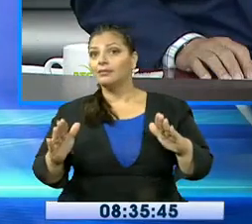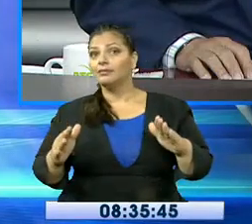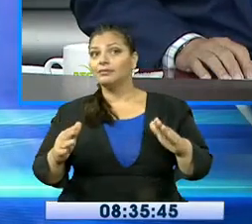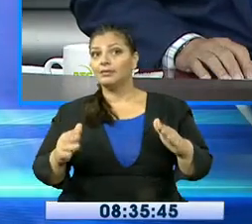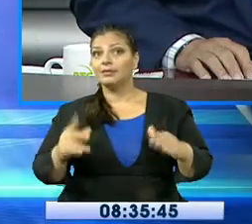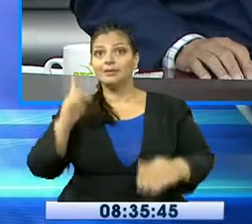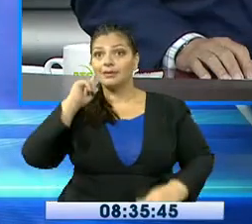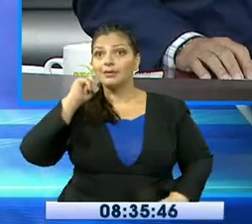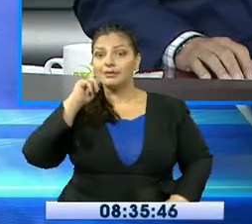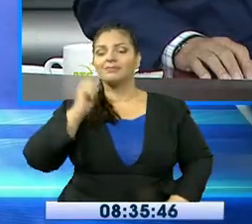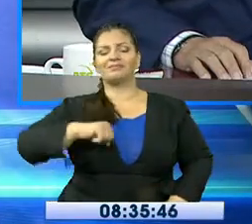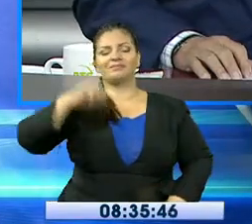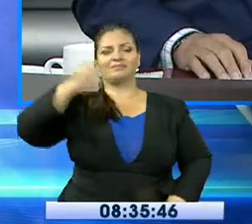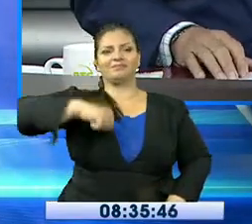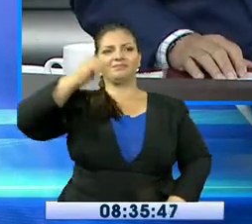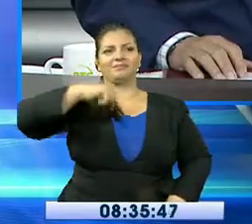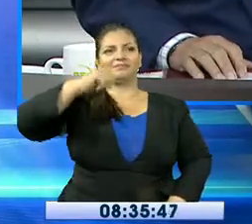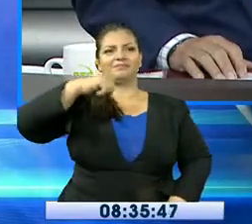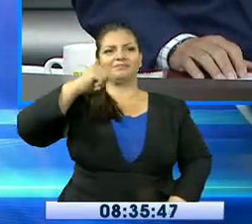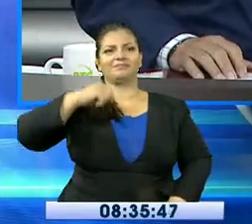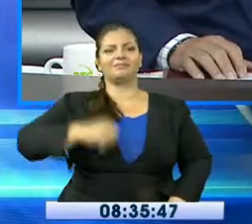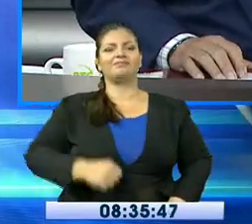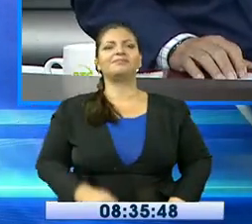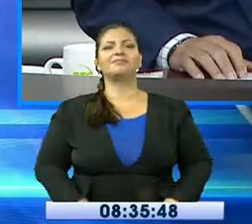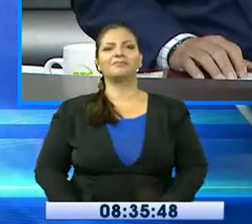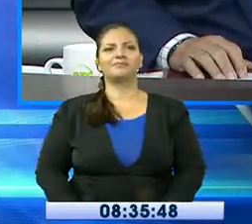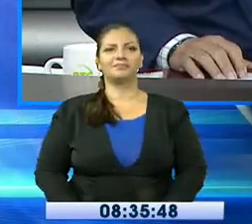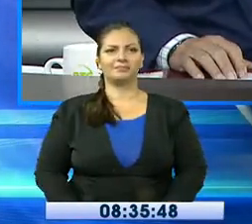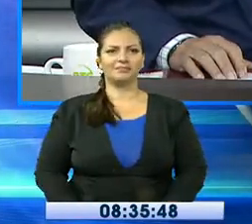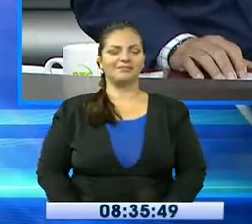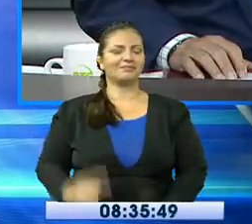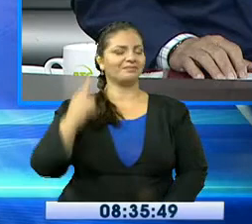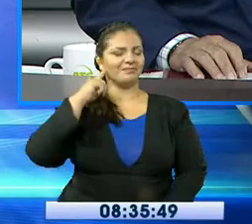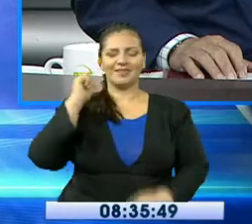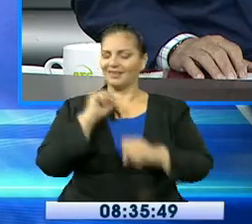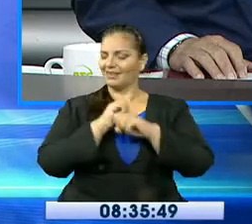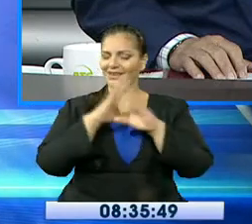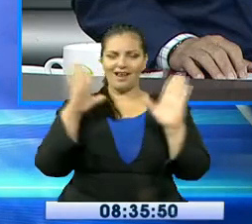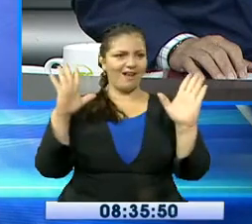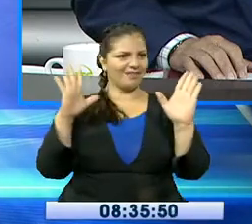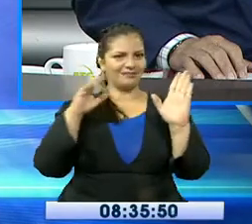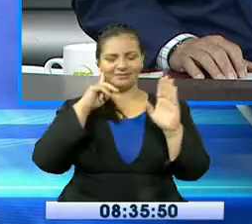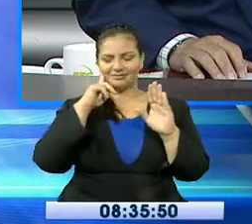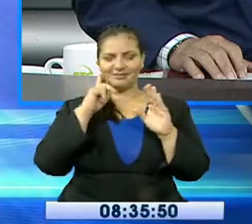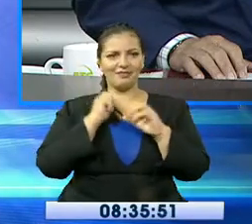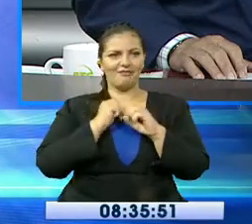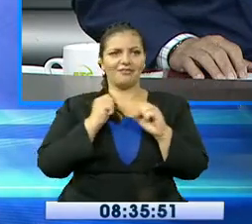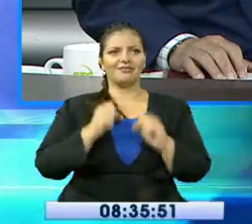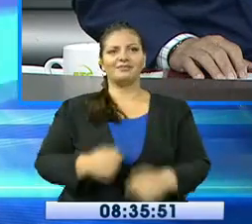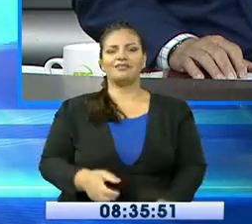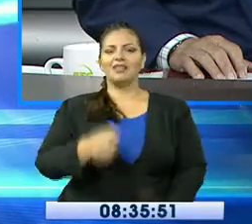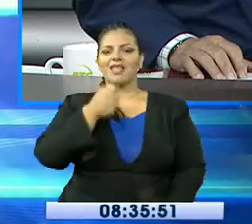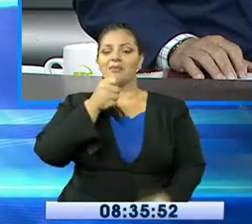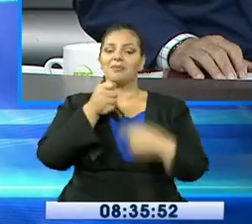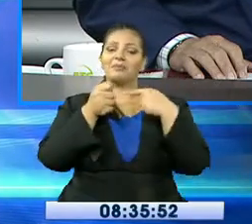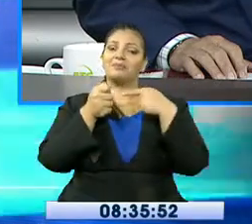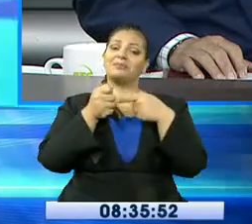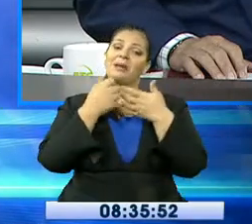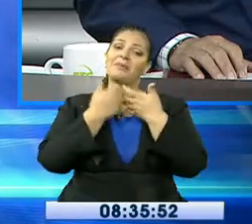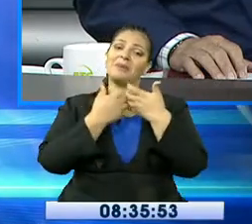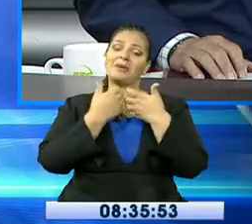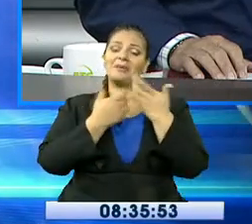me escuchan ahora sí te escucho Claro claro y fuerte parece que está un poco Rebelde el micrófono pero bueno así